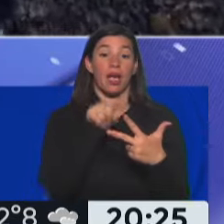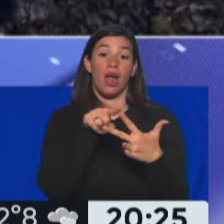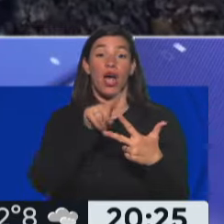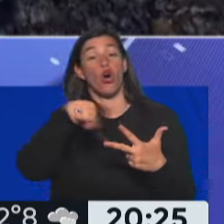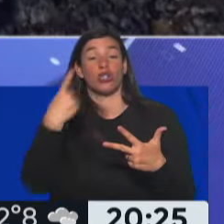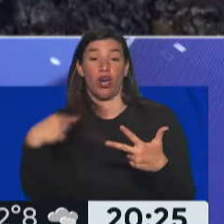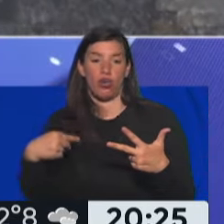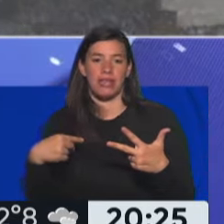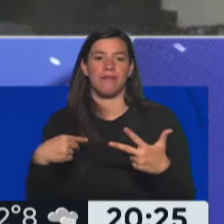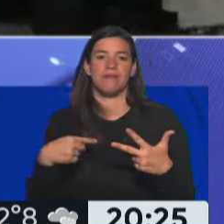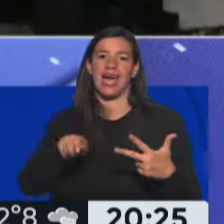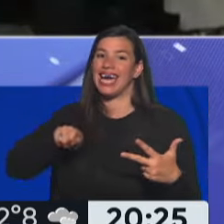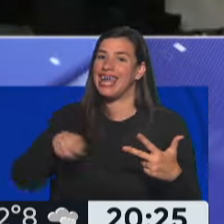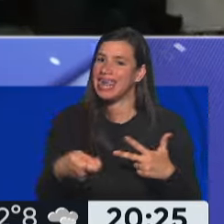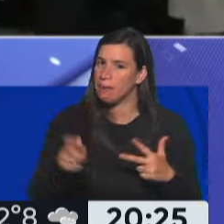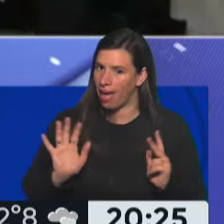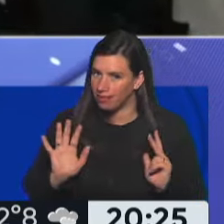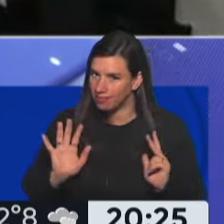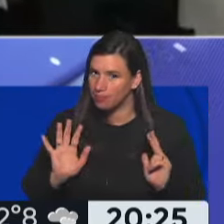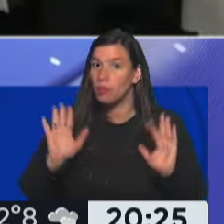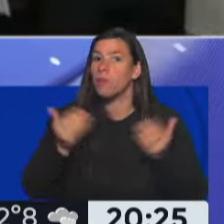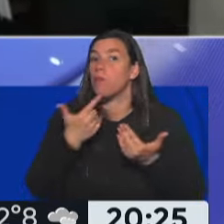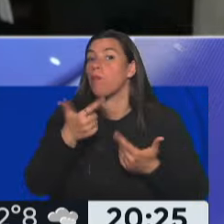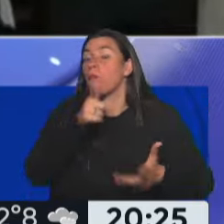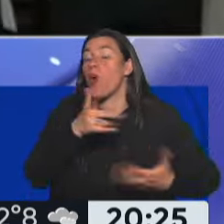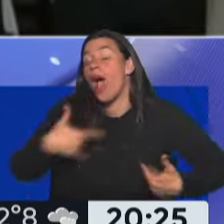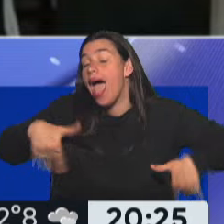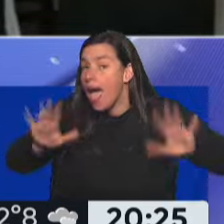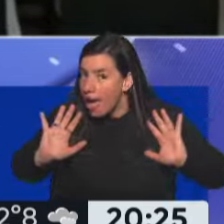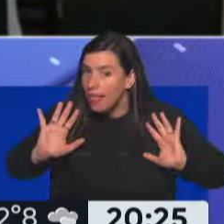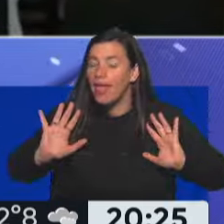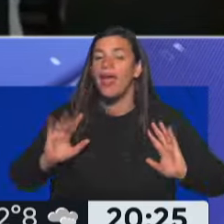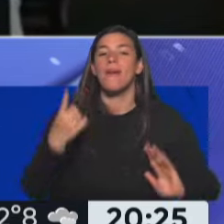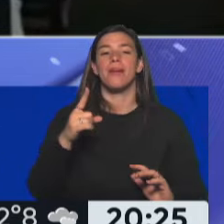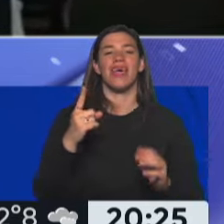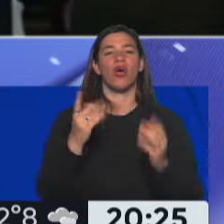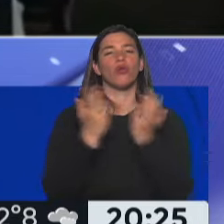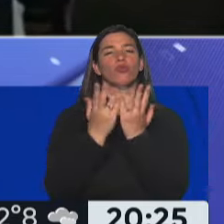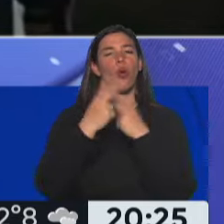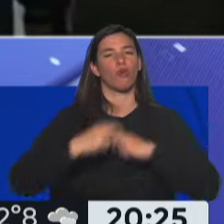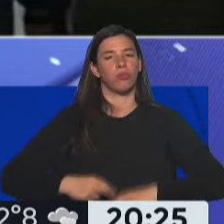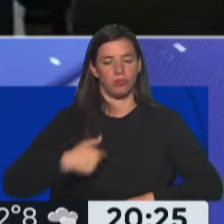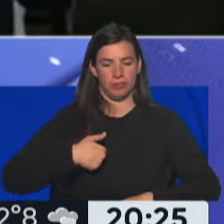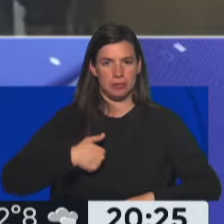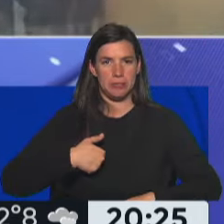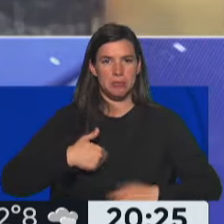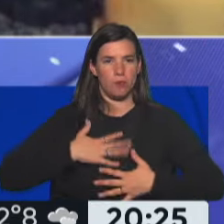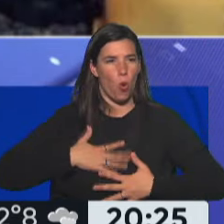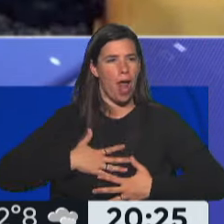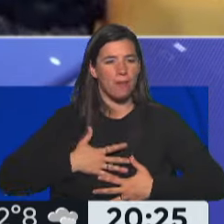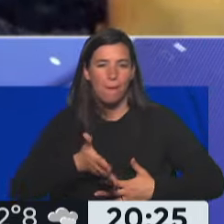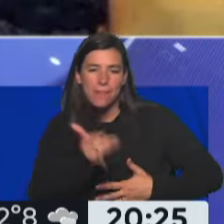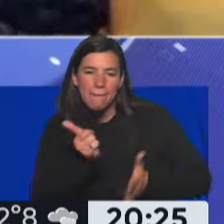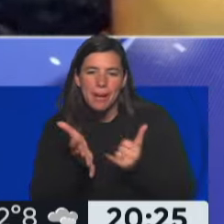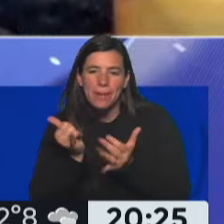es la de un crimen, pero resulta que a través de la autopsia se reveló que él no tenía ningún signo compatible con una maniobra de